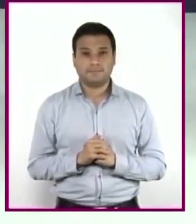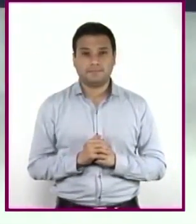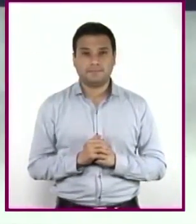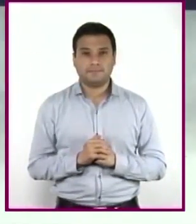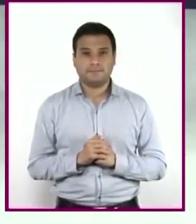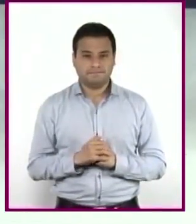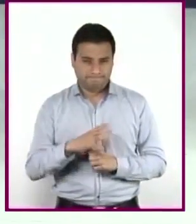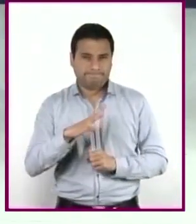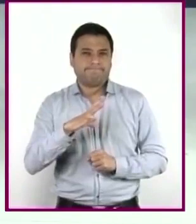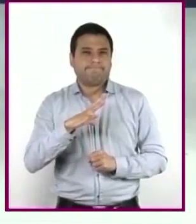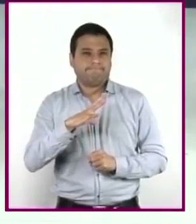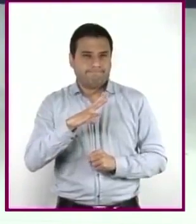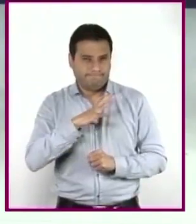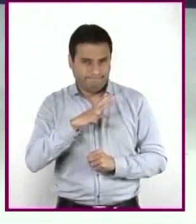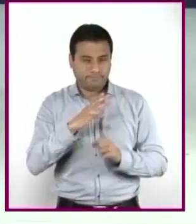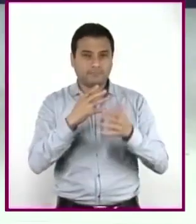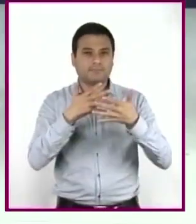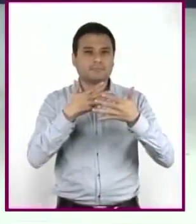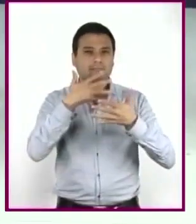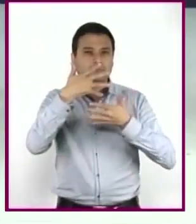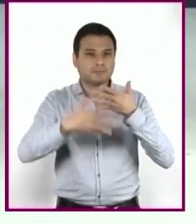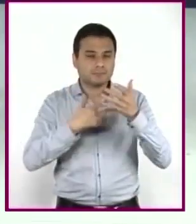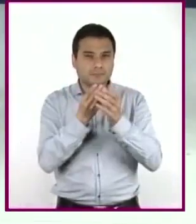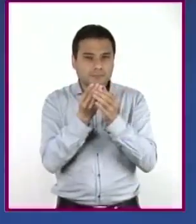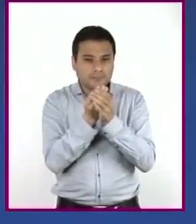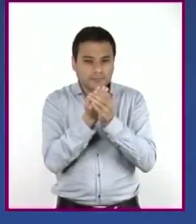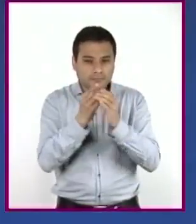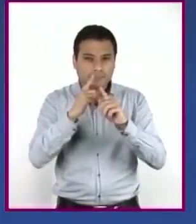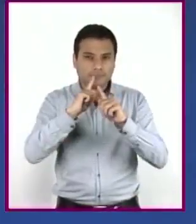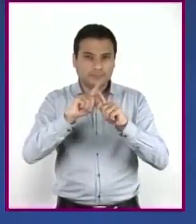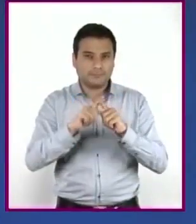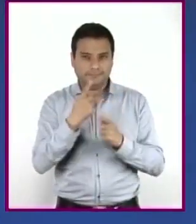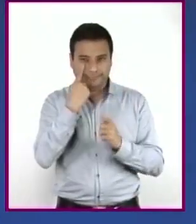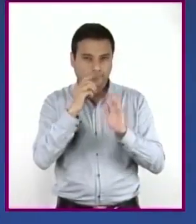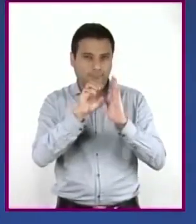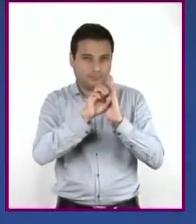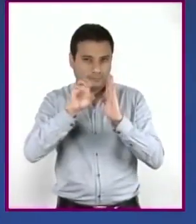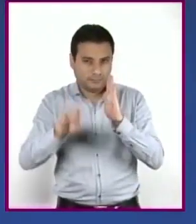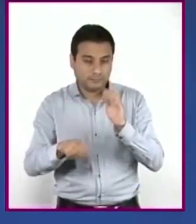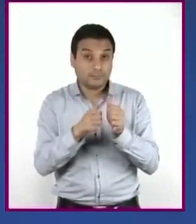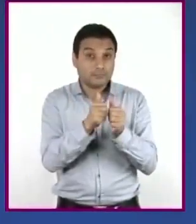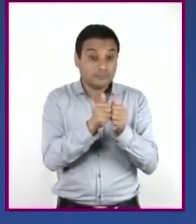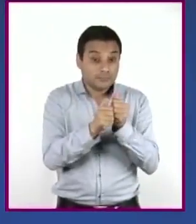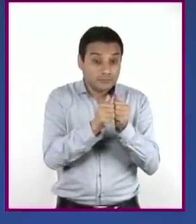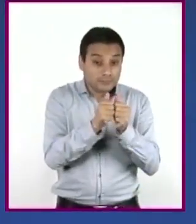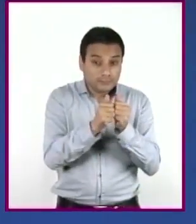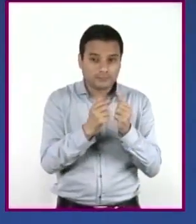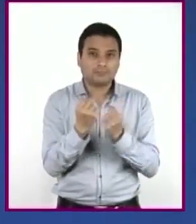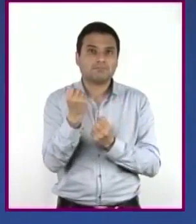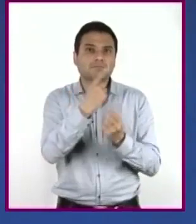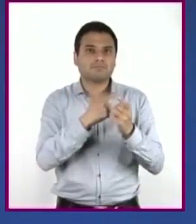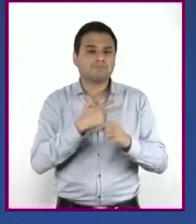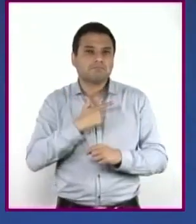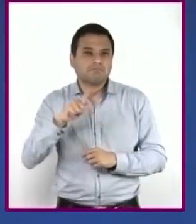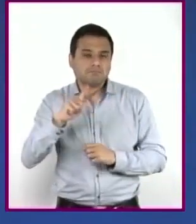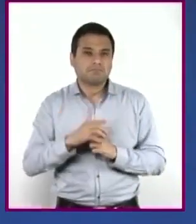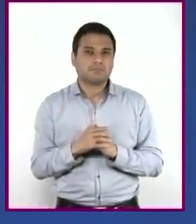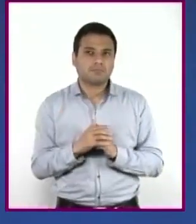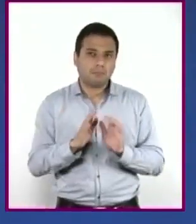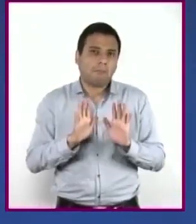como varios tipos de violencia. Al final, por ejemplo, la de los videojuegos, pues tal vez a muchos no les guste, pero